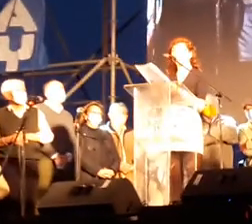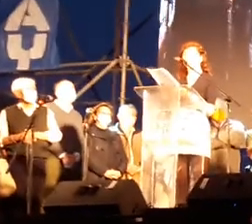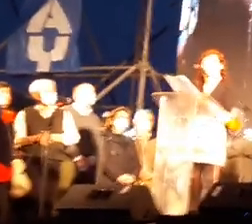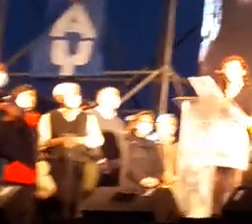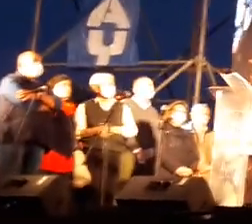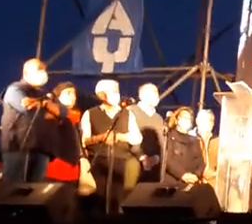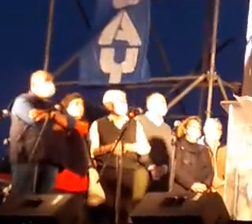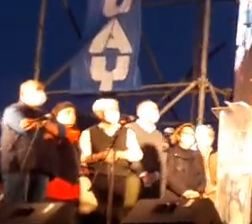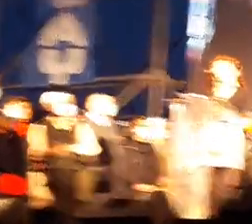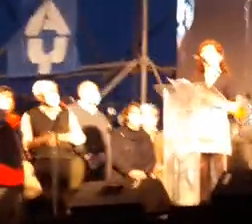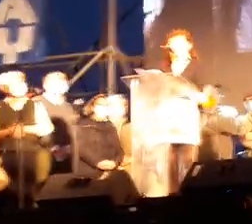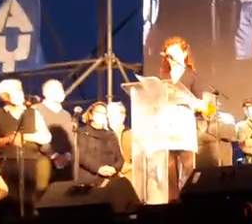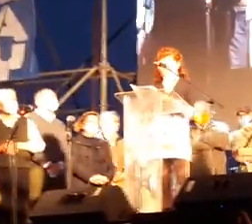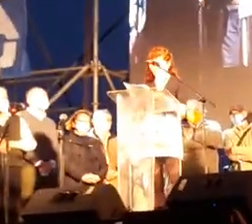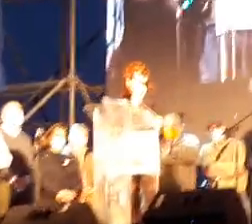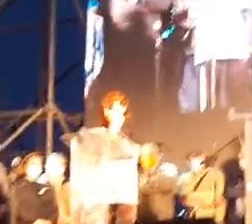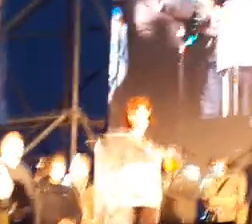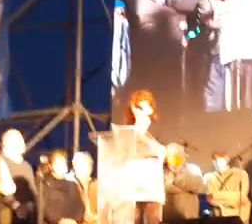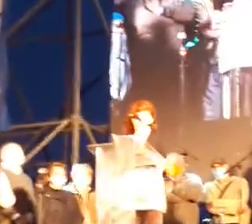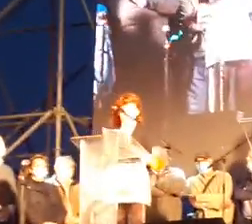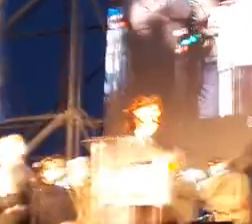es a causa del factor referéndum.